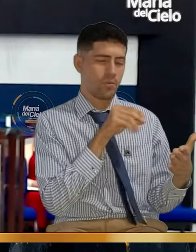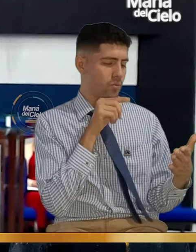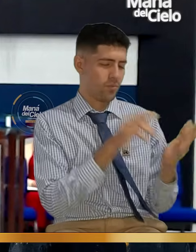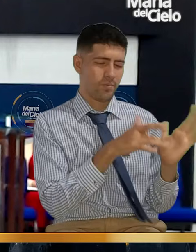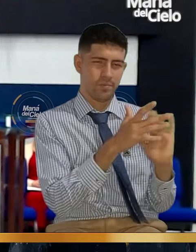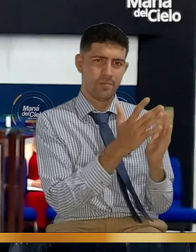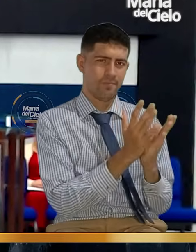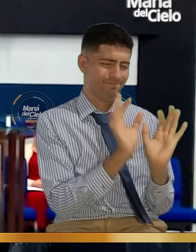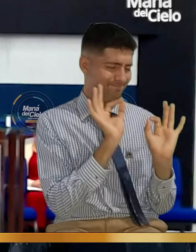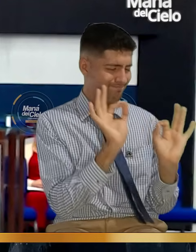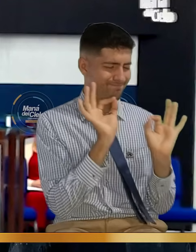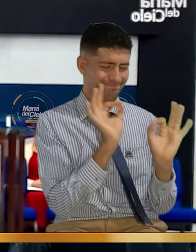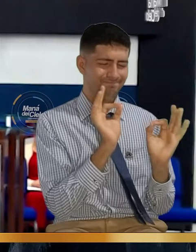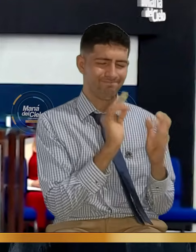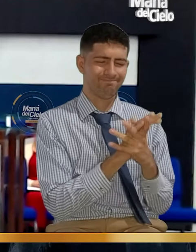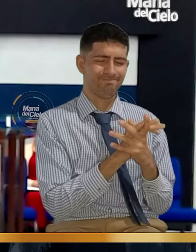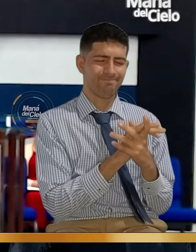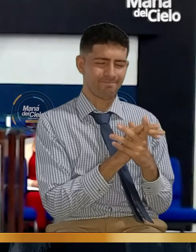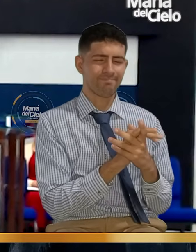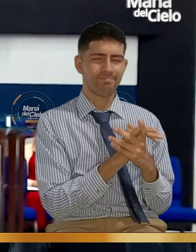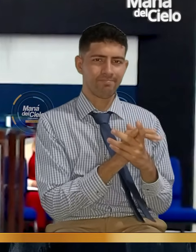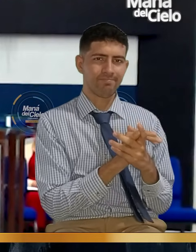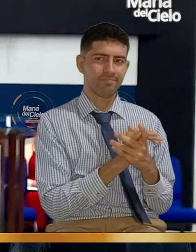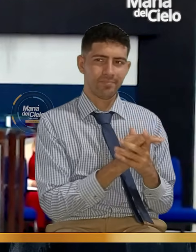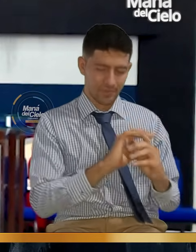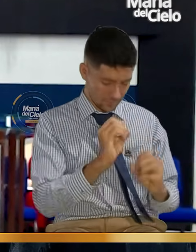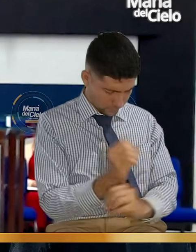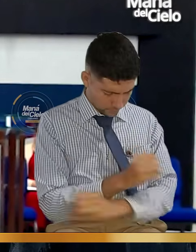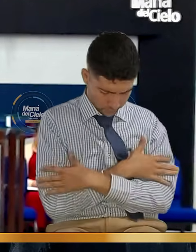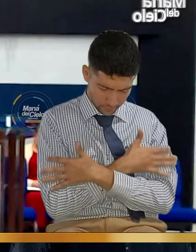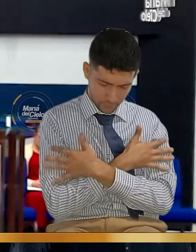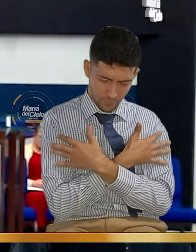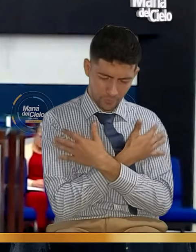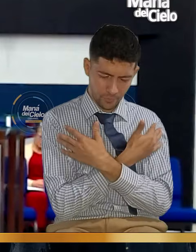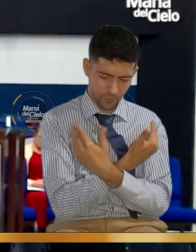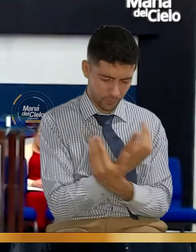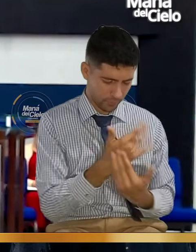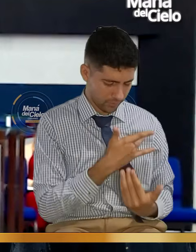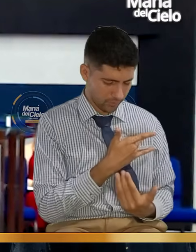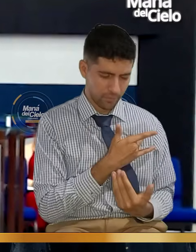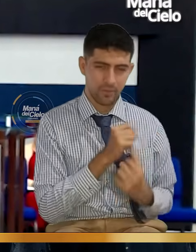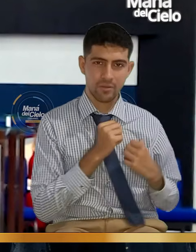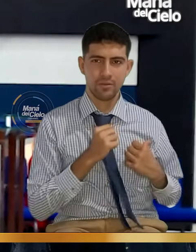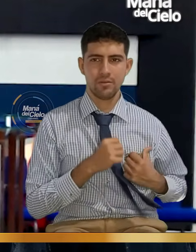testimonio de mí. Aquí dice quién es nuestro Dios y todas las cosas que ha hecho y que hará.